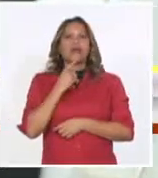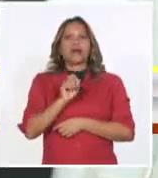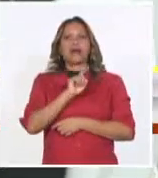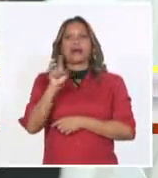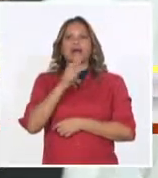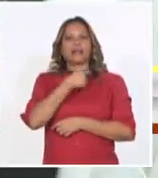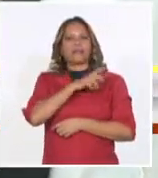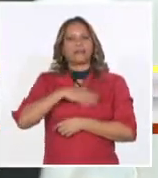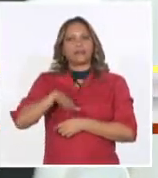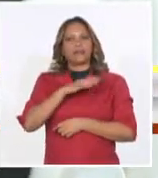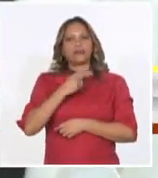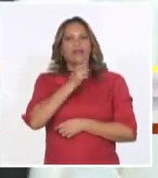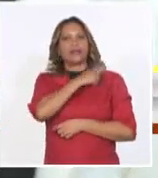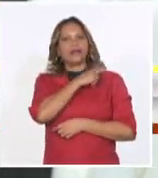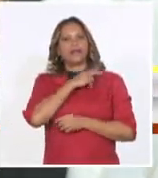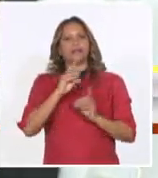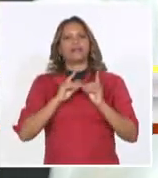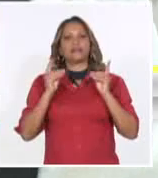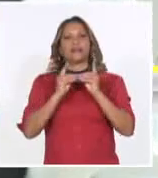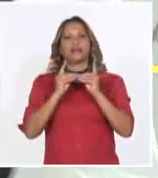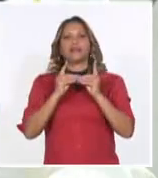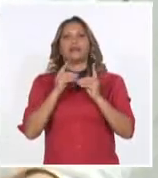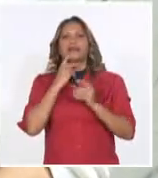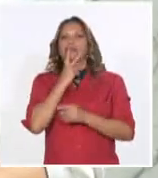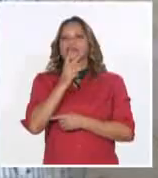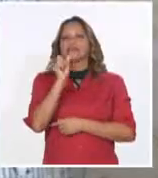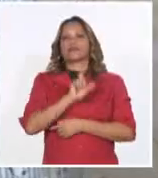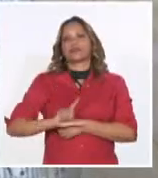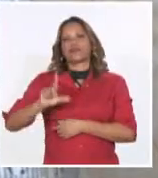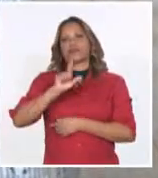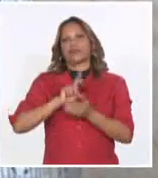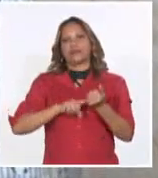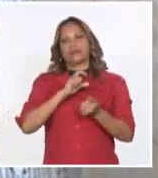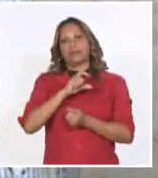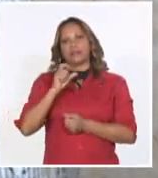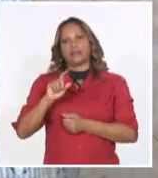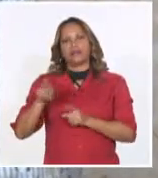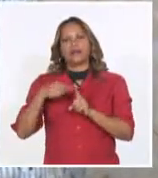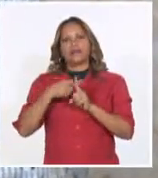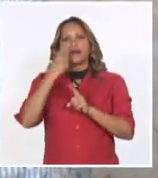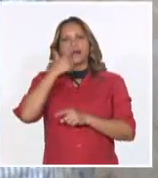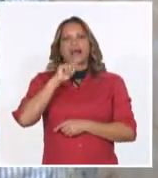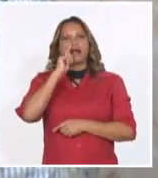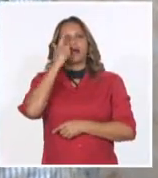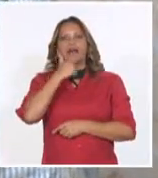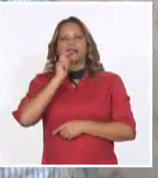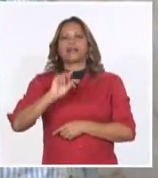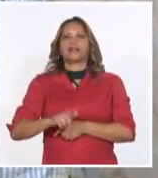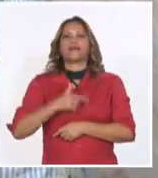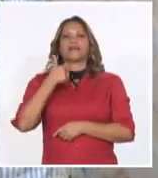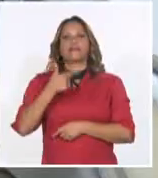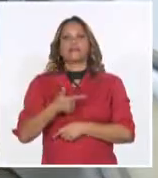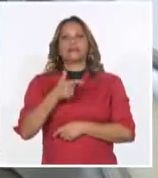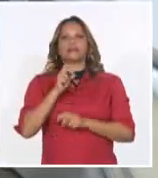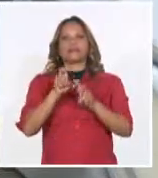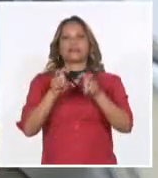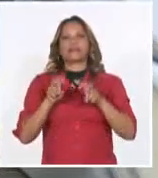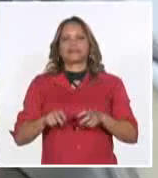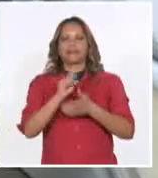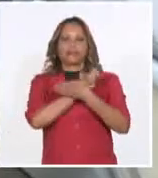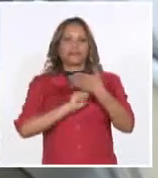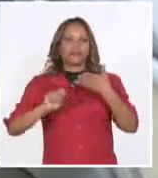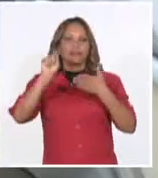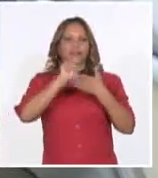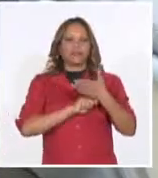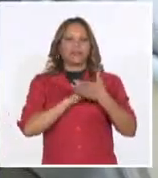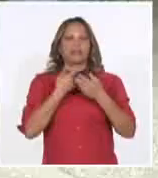jefe del Departamento de Atención Social del Comité Central del Partido, y Ana María Mari Machado, vicepresidenta de la Asamblea Nacional del Poder Popular y